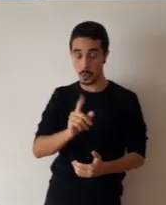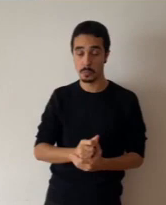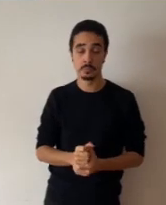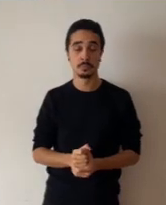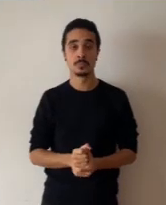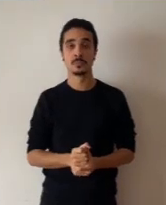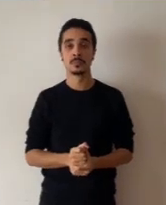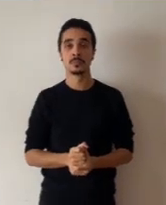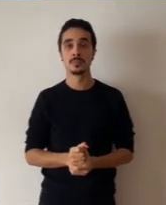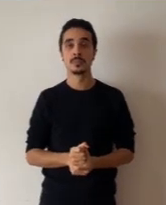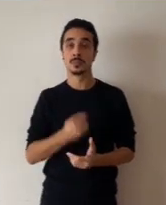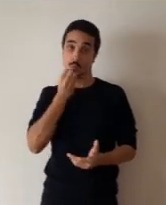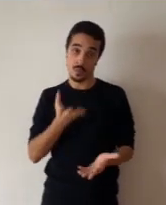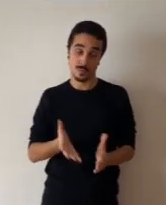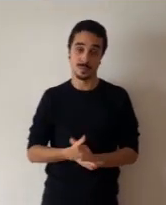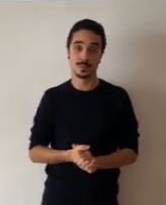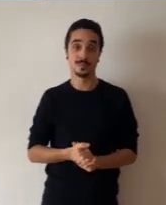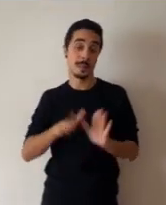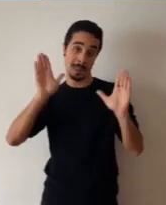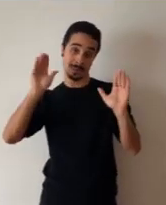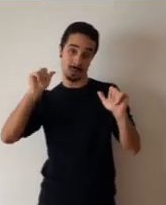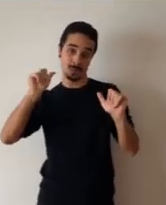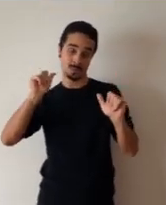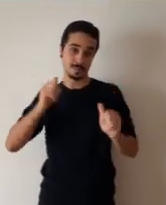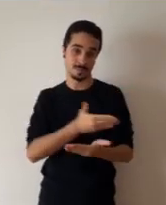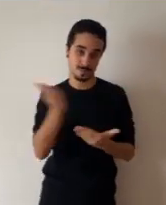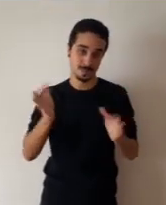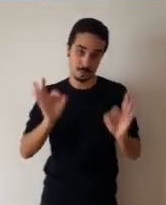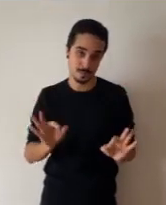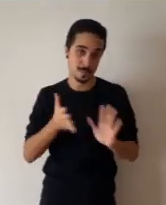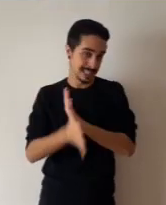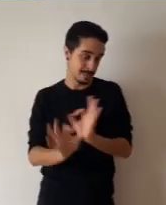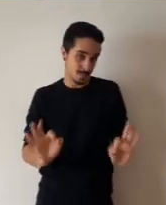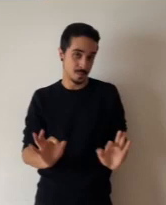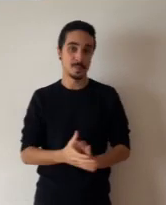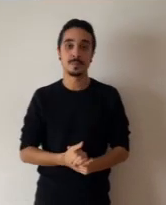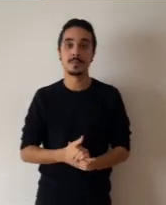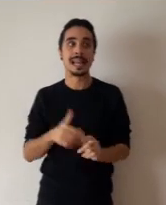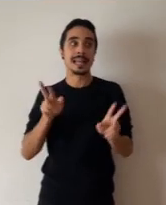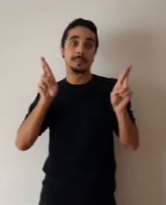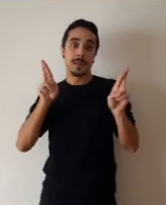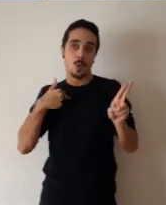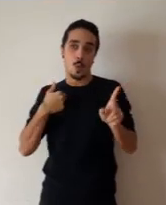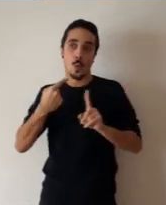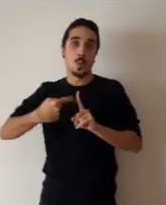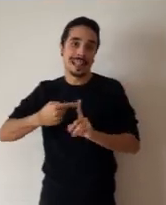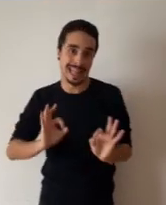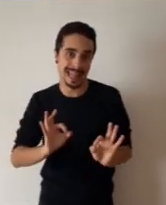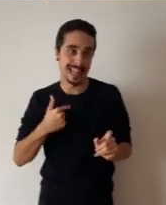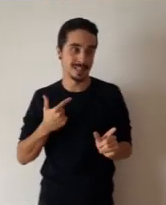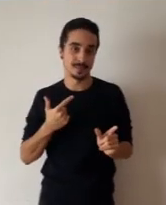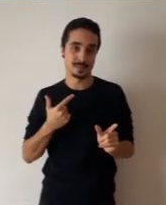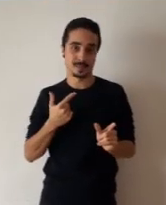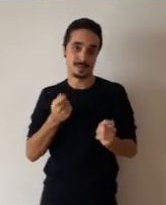Yo creo que no. Y bueno, pues no, me despido de vosotros, como siempre. Espero haberos sido